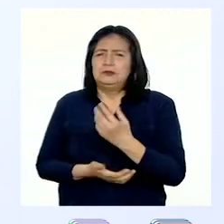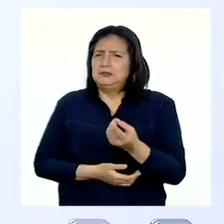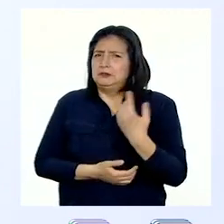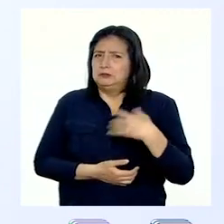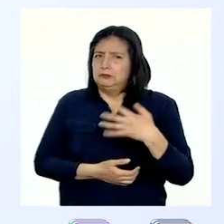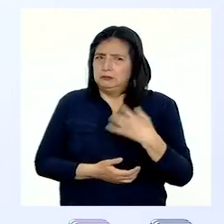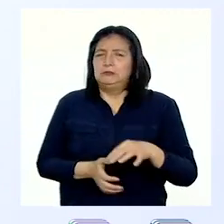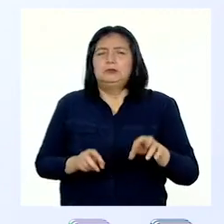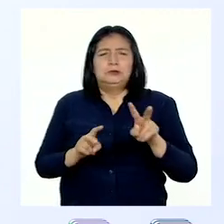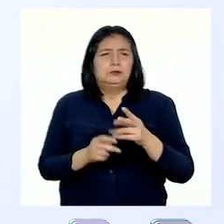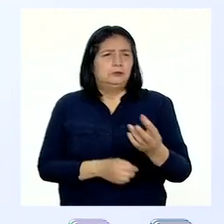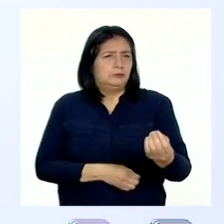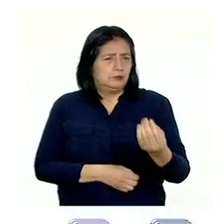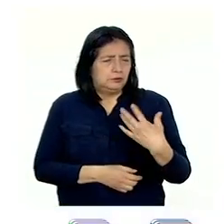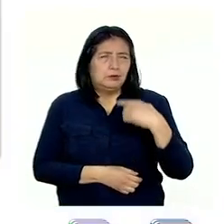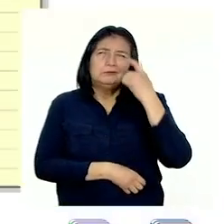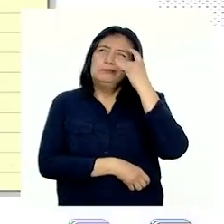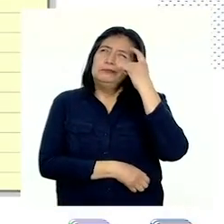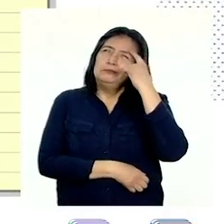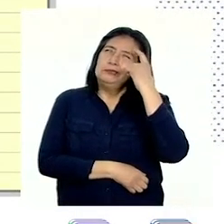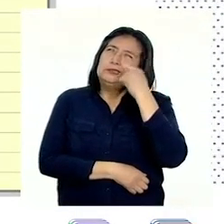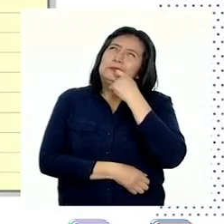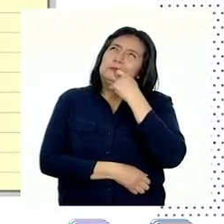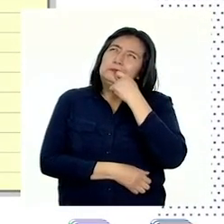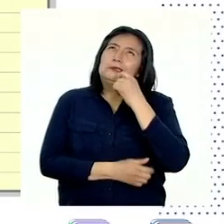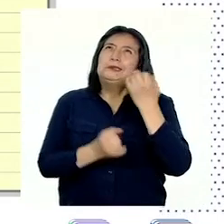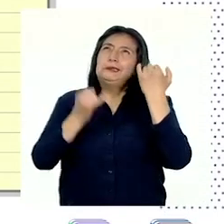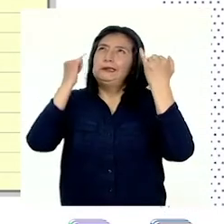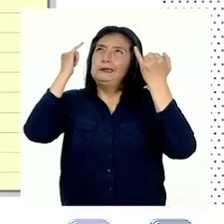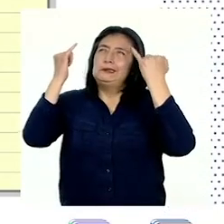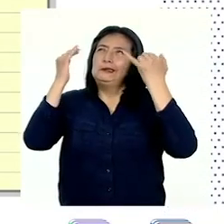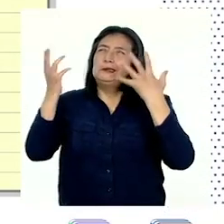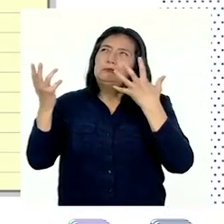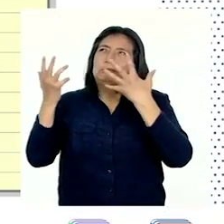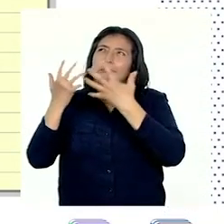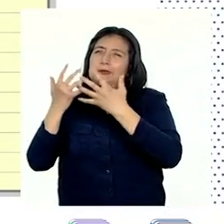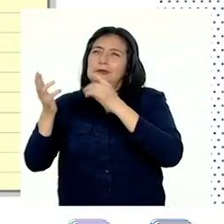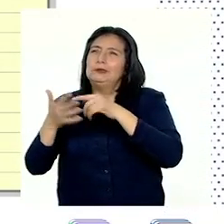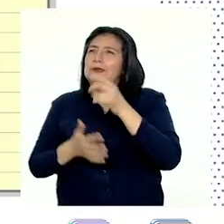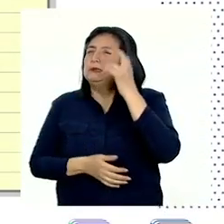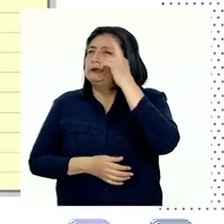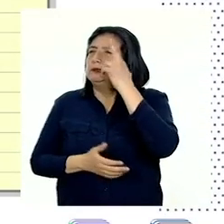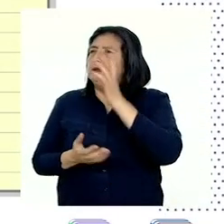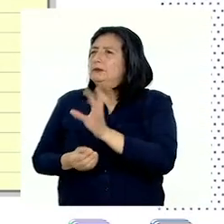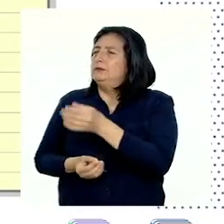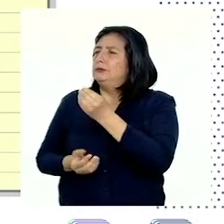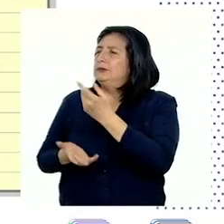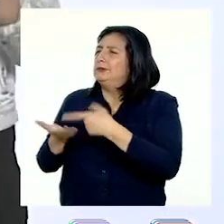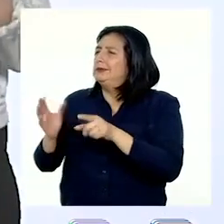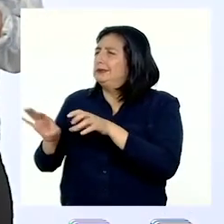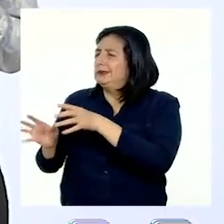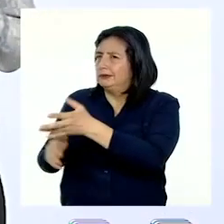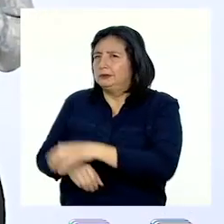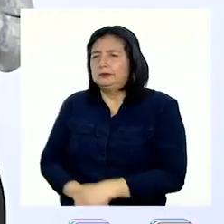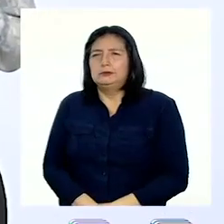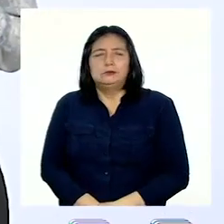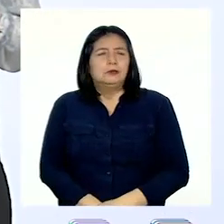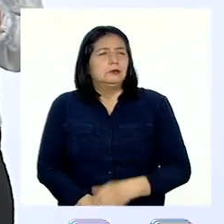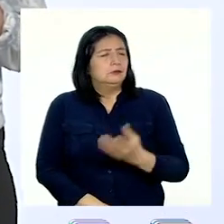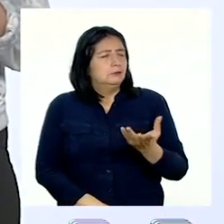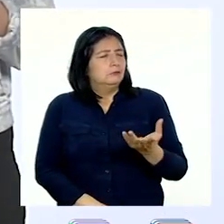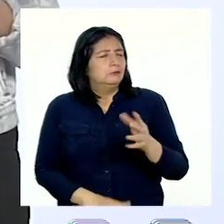muy valiosa porque nos hace pensar y relacionar ideas para encontrar las causas de un hecho o acción. Algo